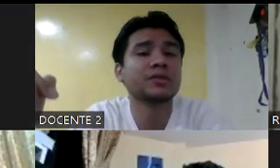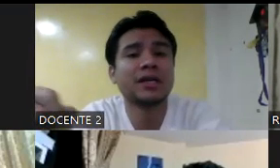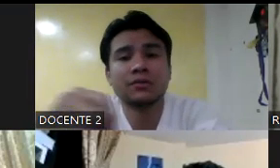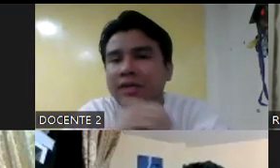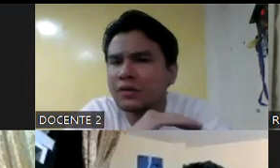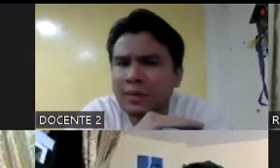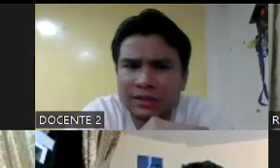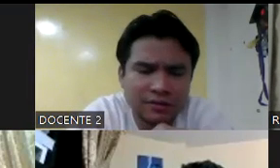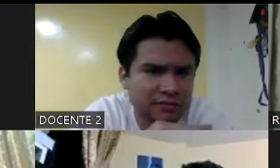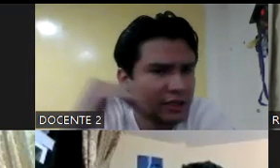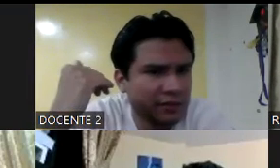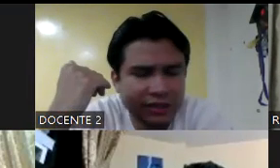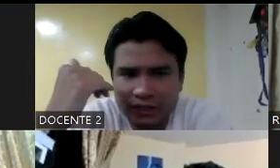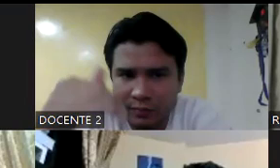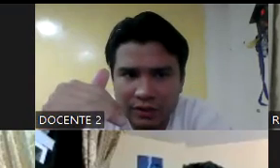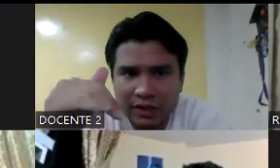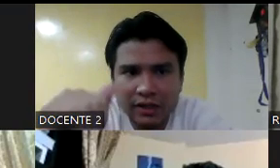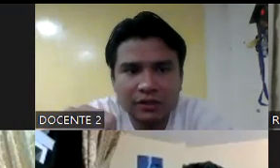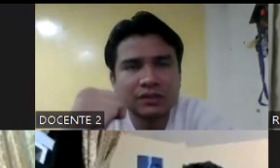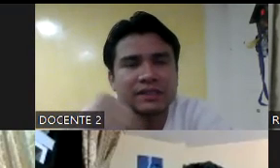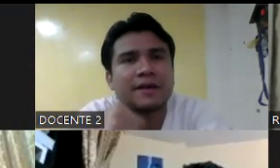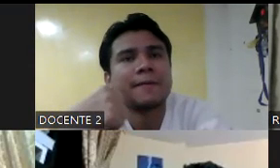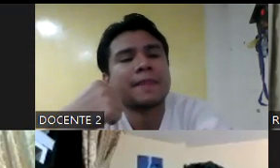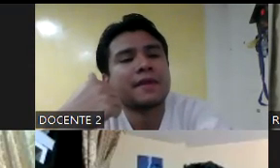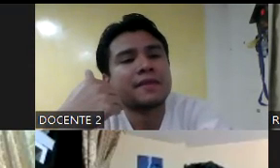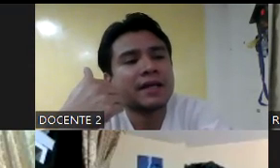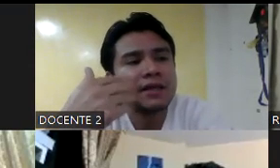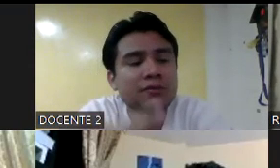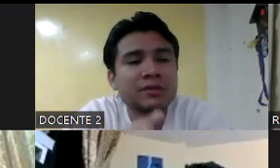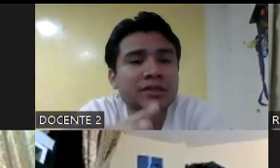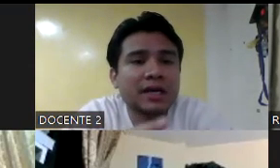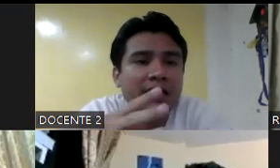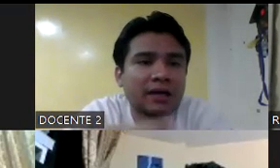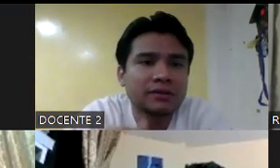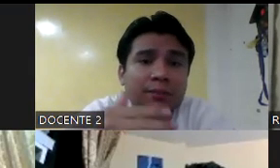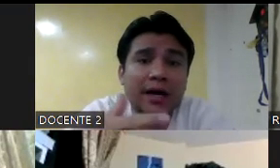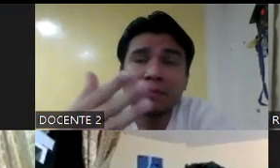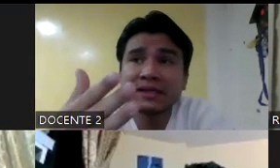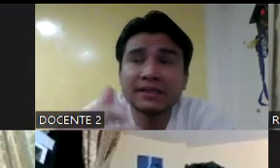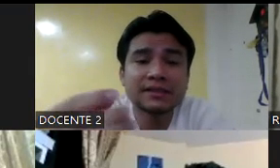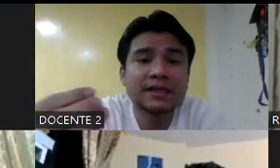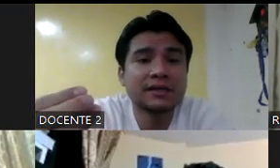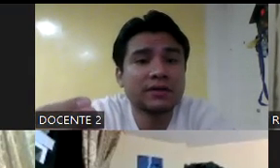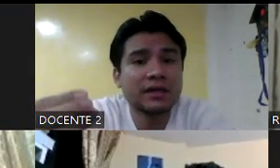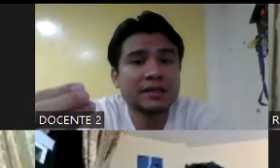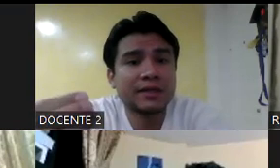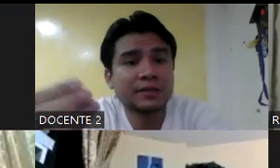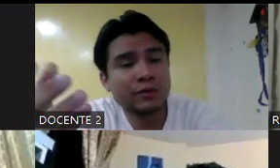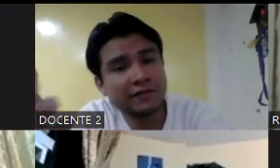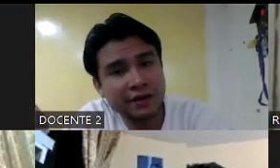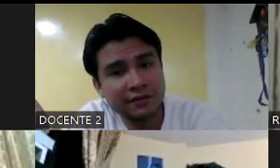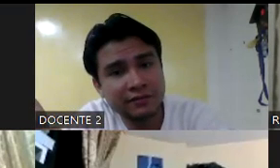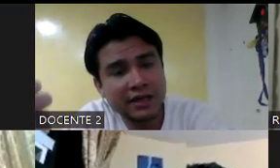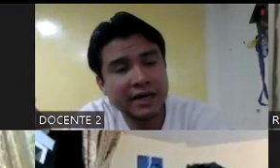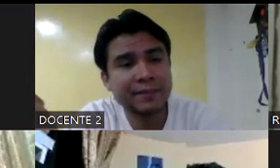puede producir algún daño hepático de cualquier tipo. Entonces, tratemos de buscar la causa. Hay pacientes que les duele las piernas